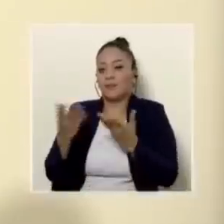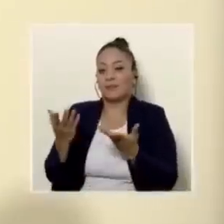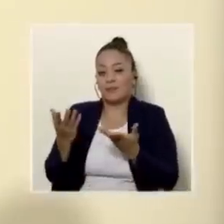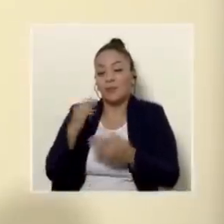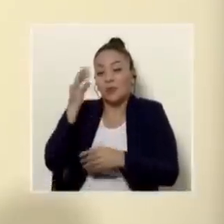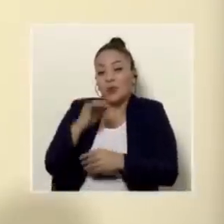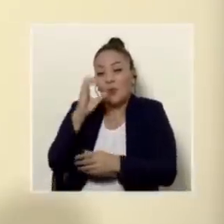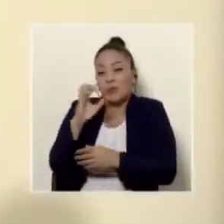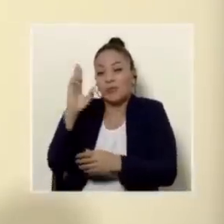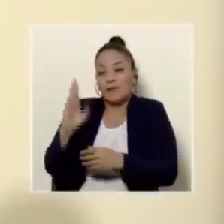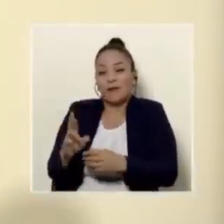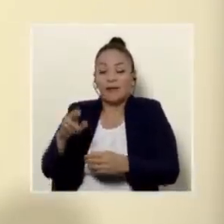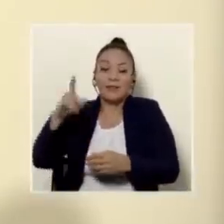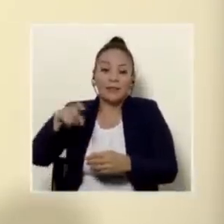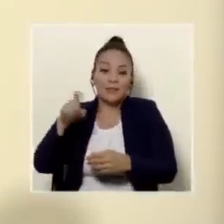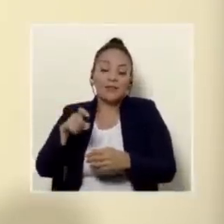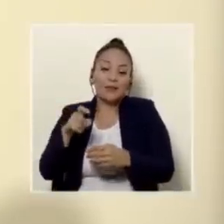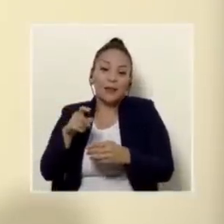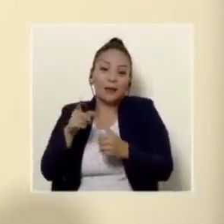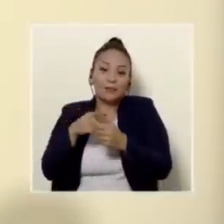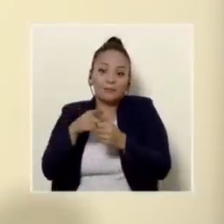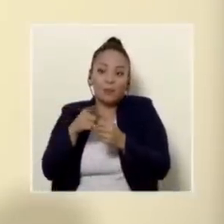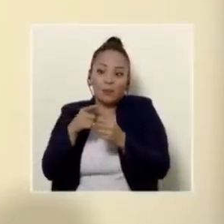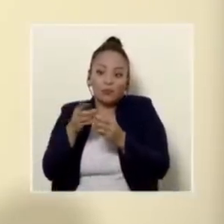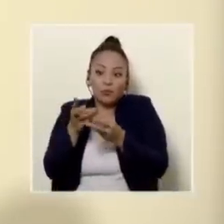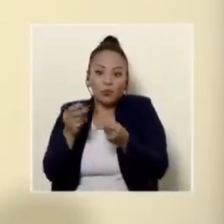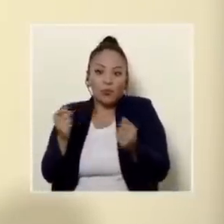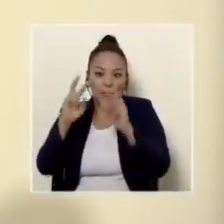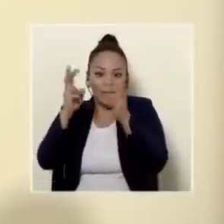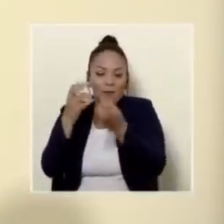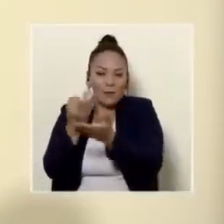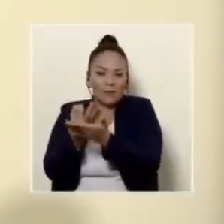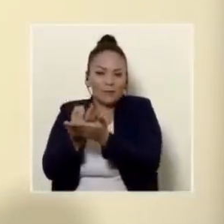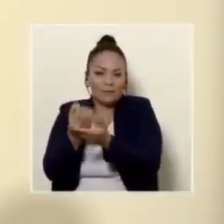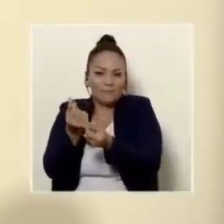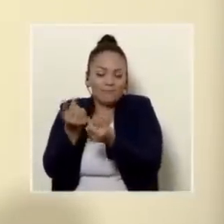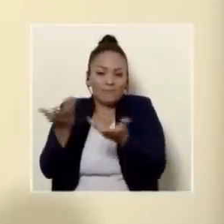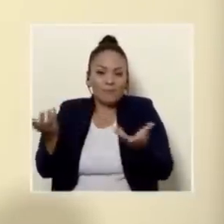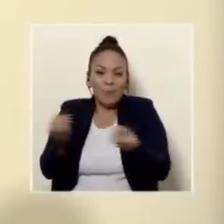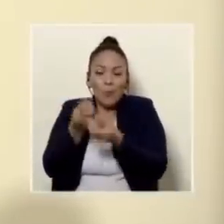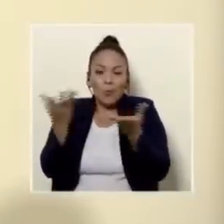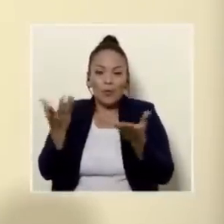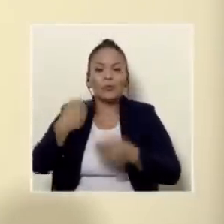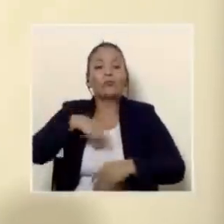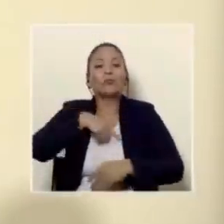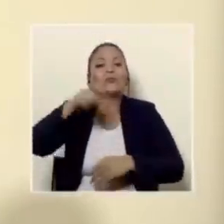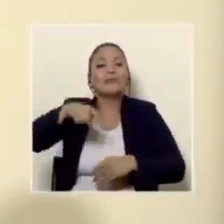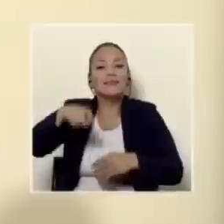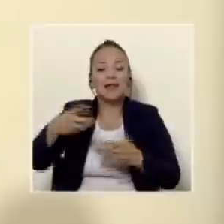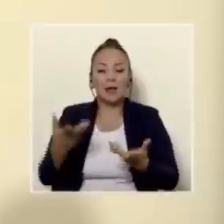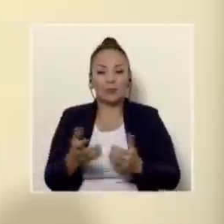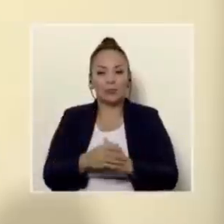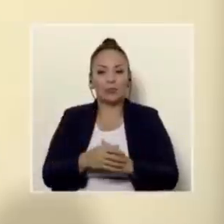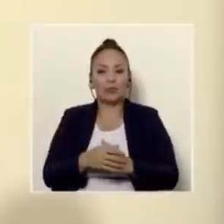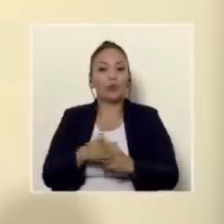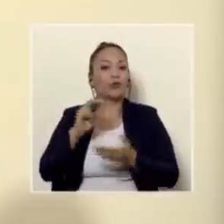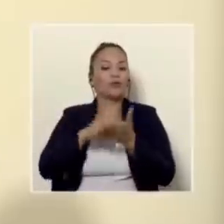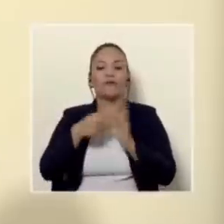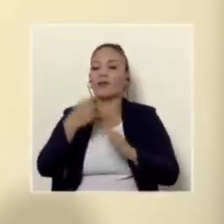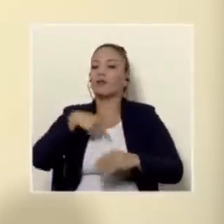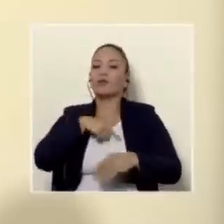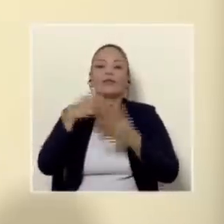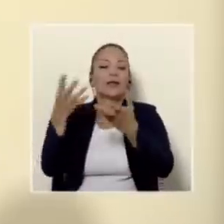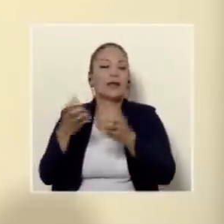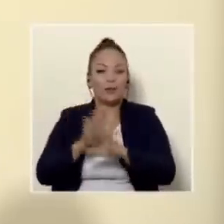Yo creo que Costa Rica necesita consolidar sus finanzas públicas. Lo necesitamos, no es que